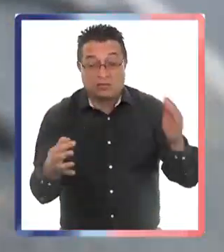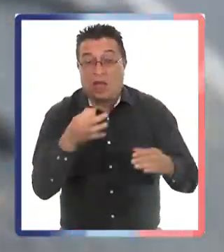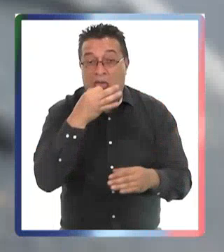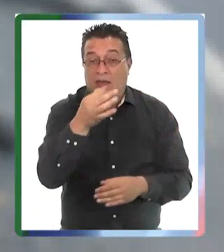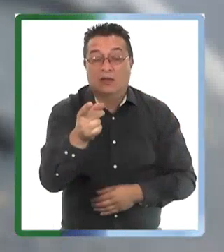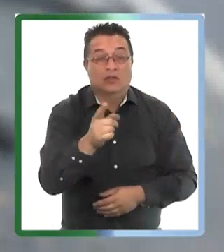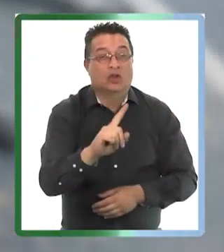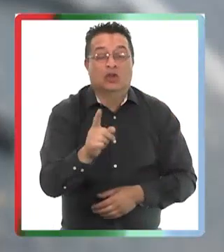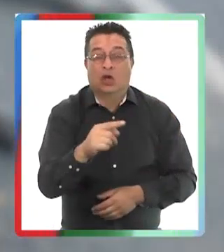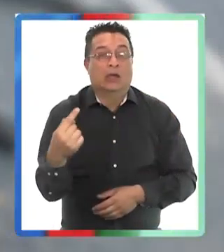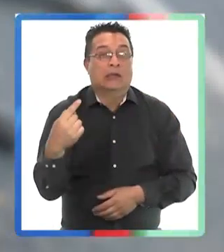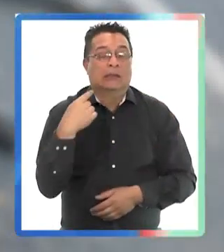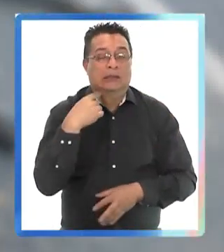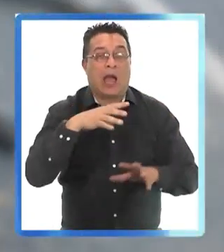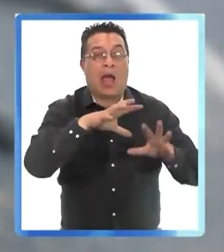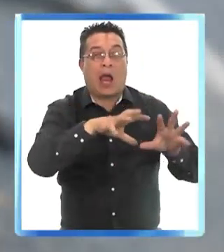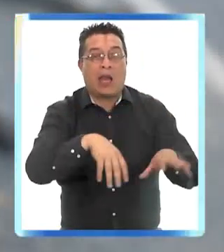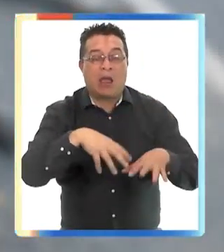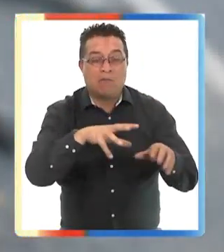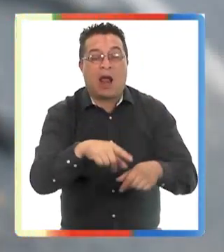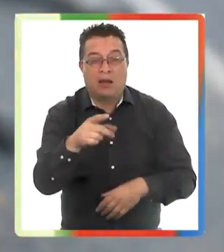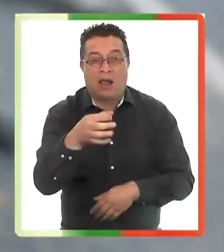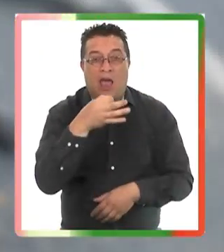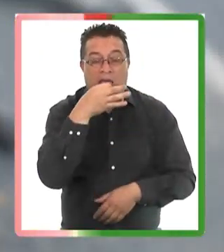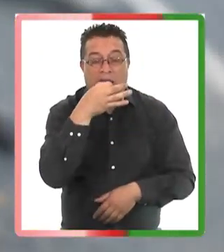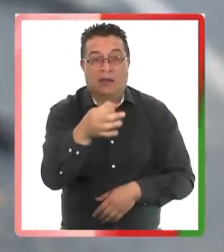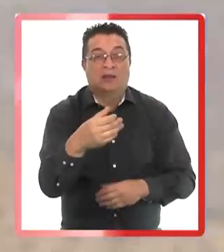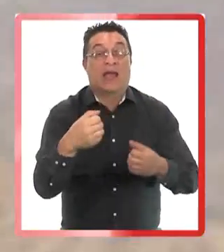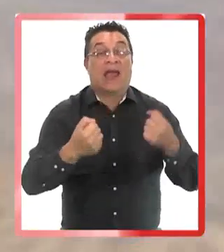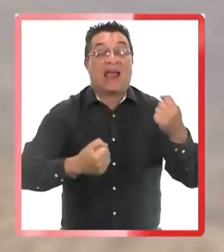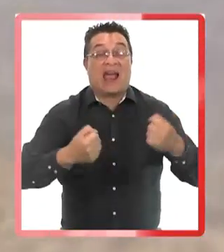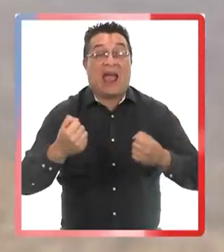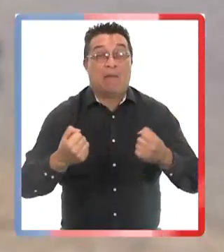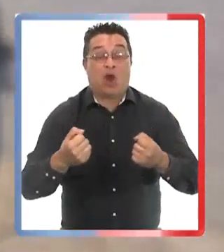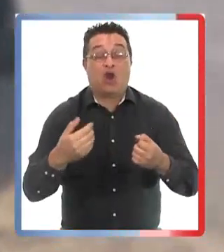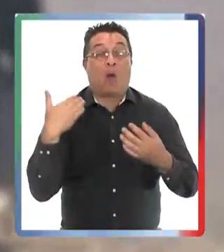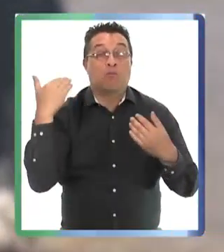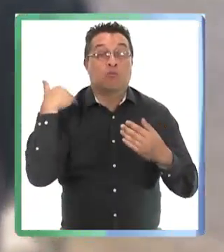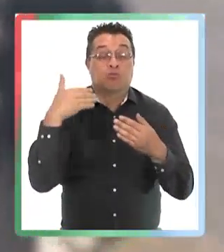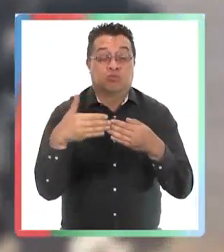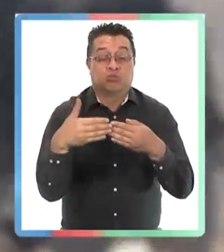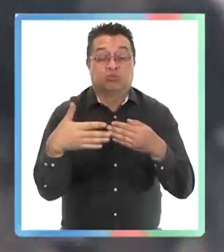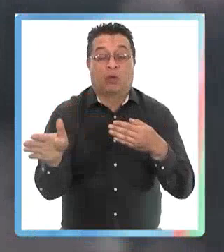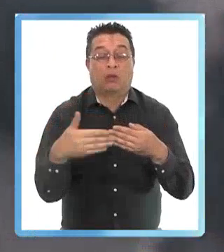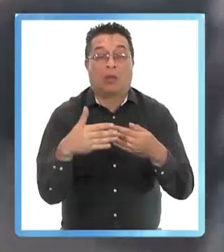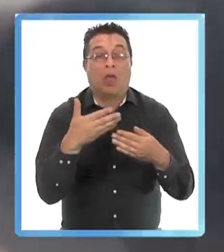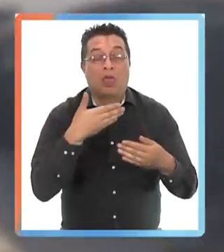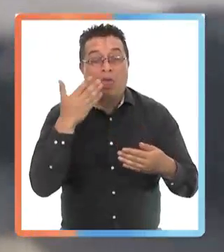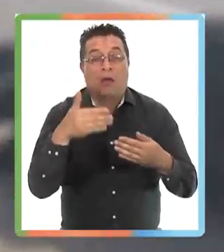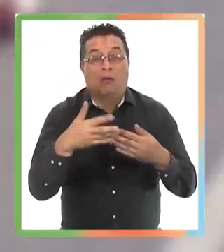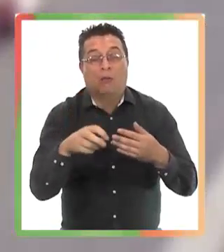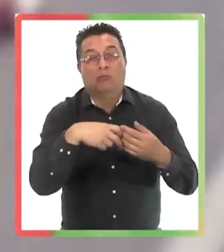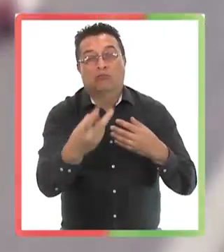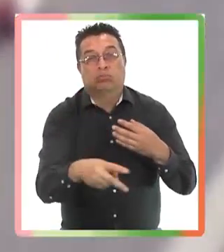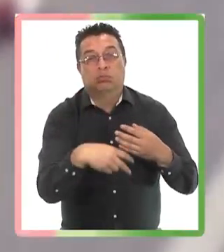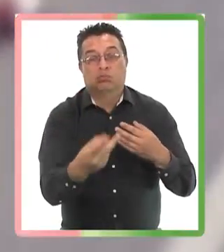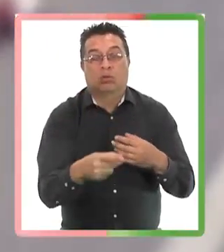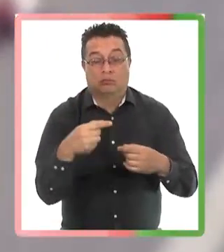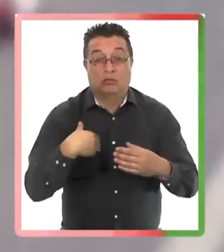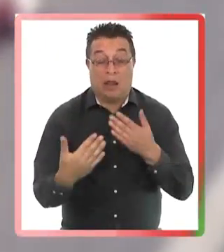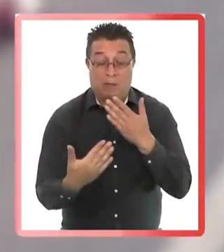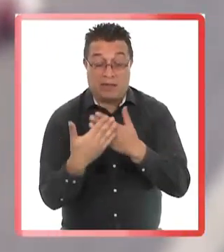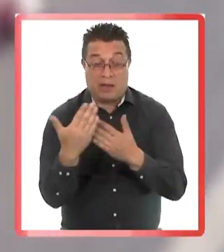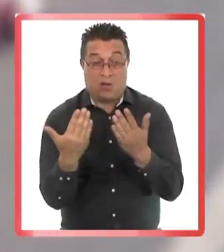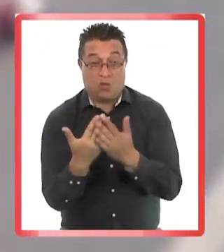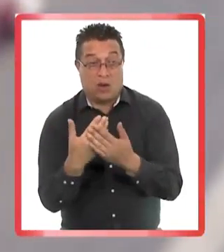Y los vecinos lo dijeron que ha sido un accidente de animales. Dicen que se abrió un camión y se le abrió la puerta. Salimos a dejar a los